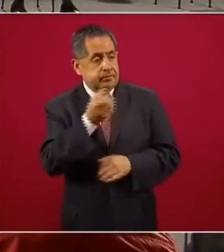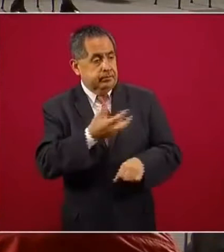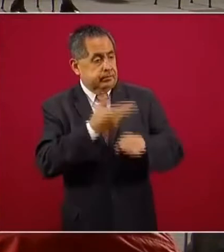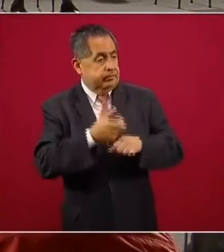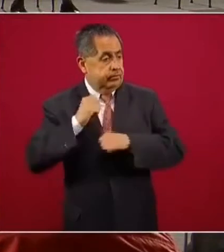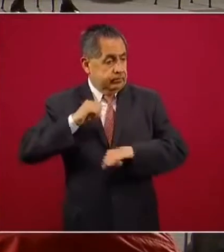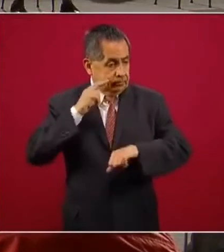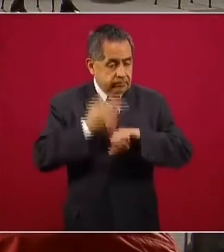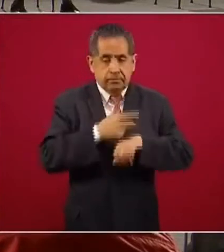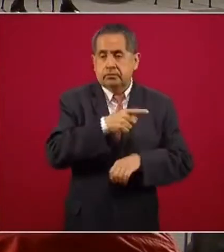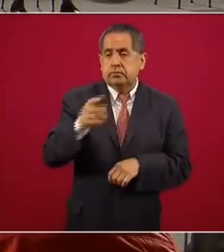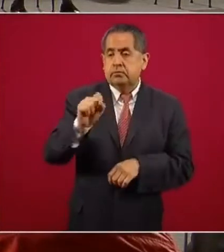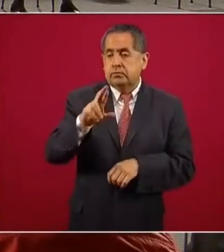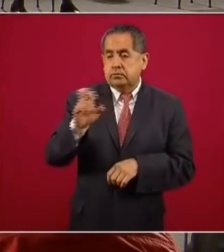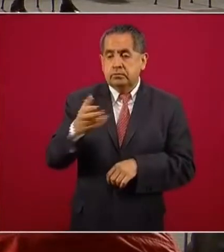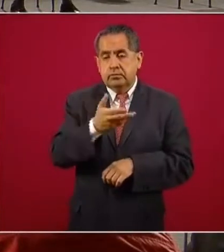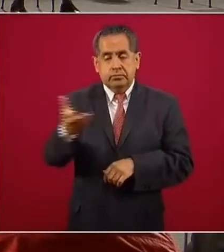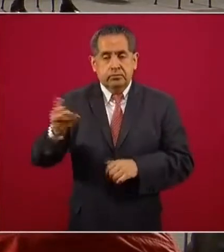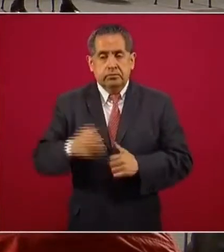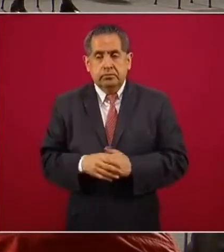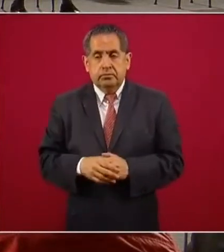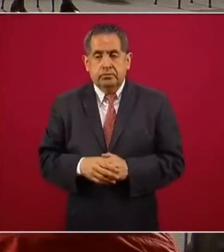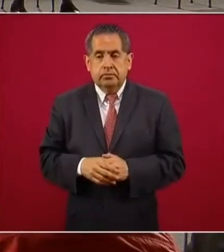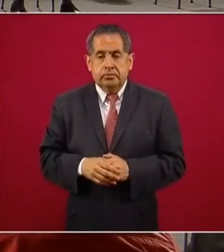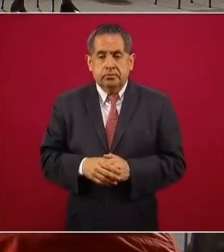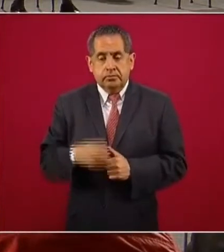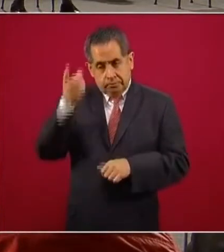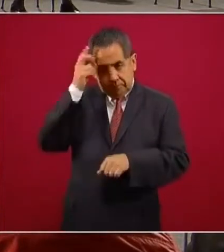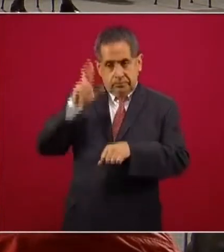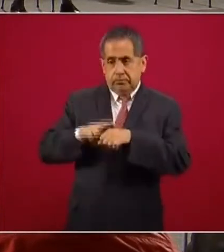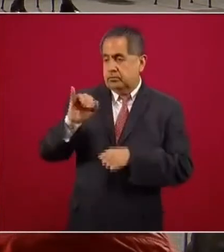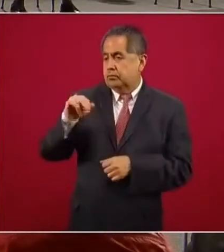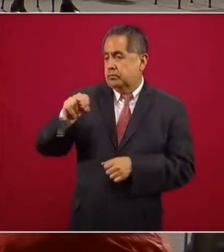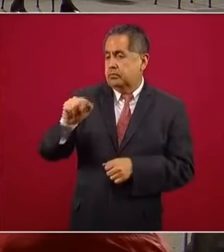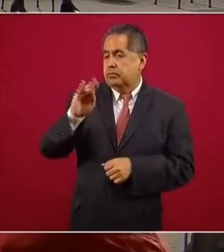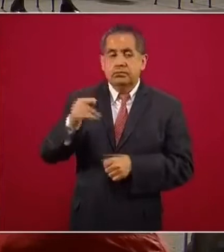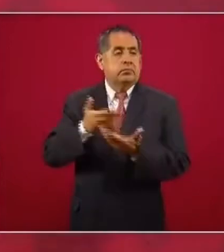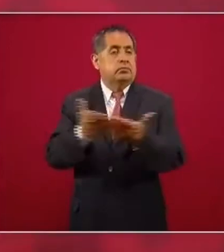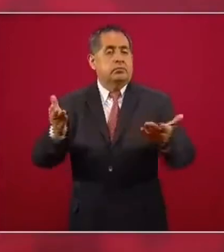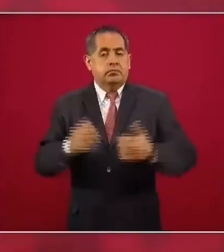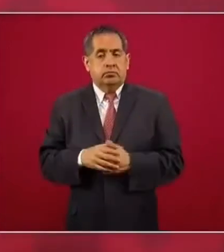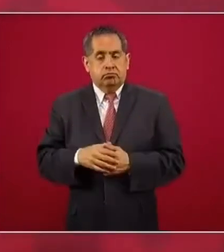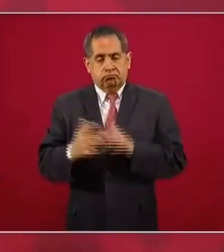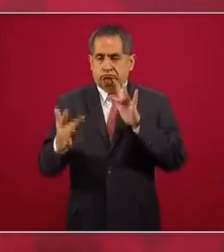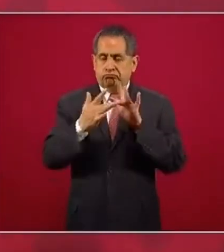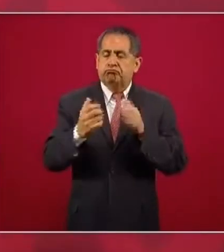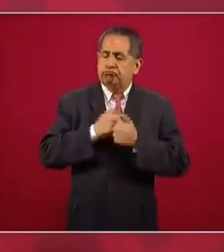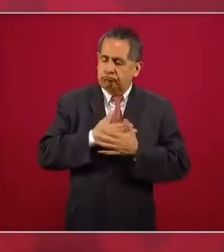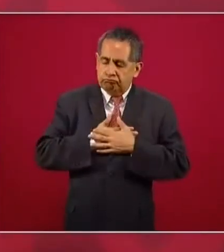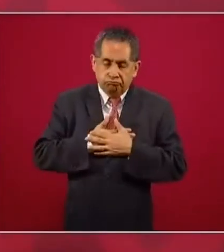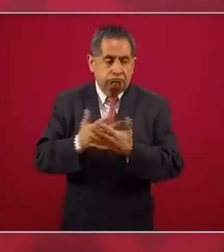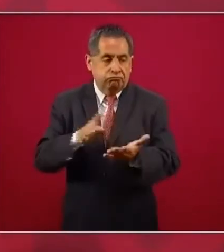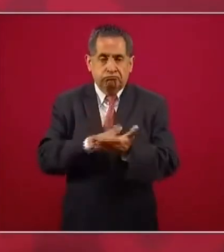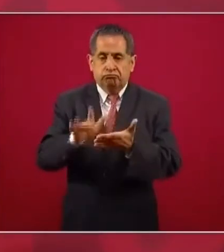Salud, Canciller, señor Director del INSABI, colegas, ustedes pueden contar con el compromiso y